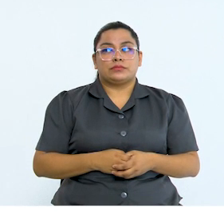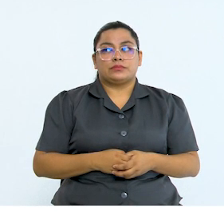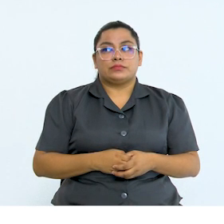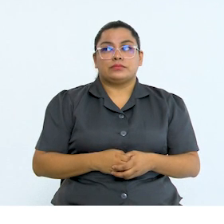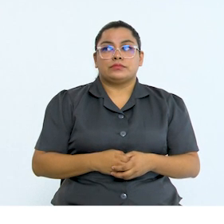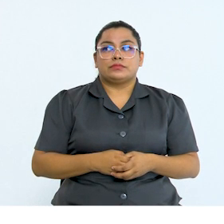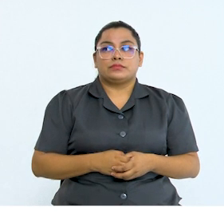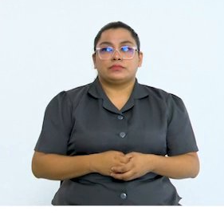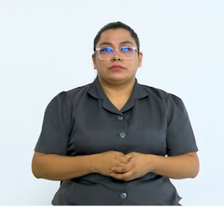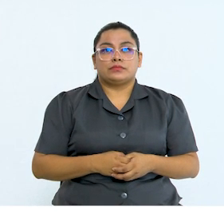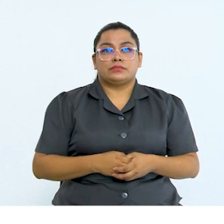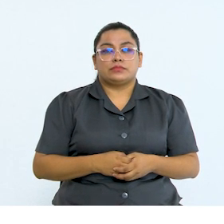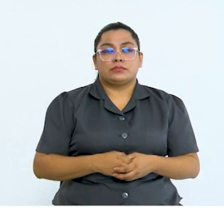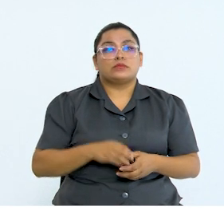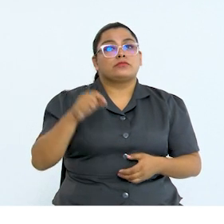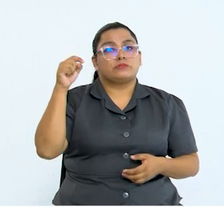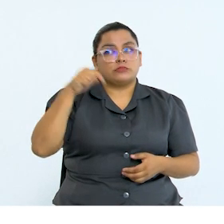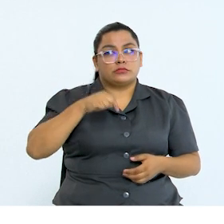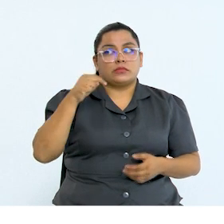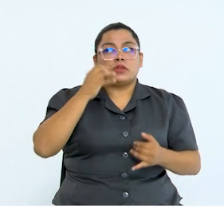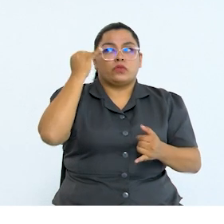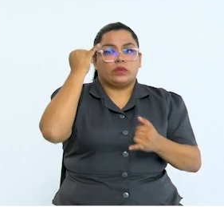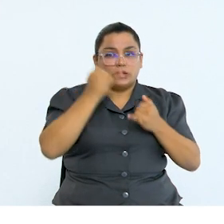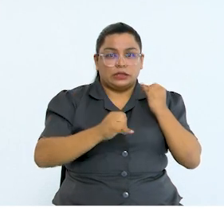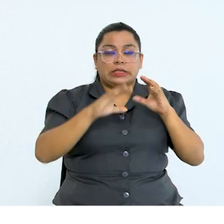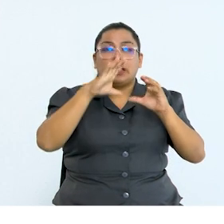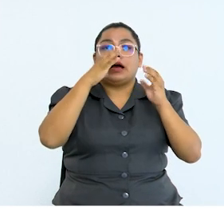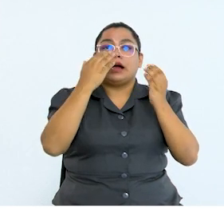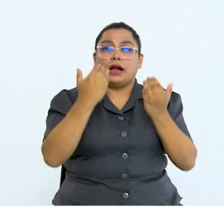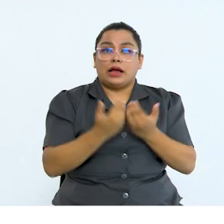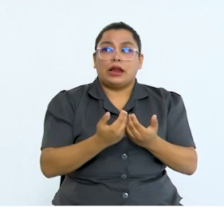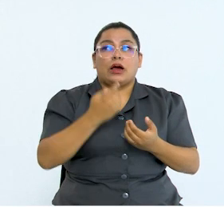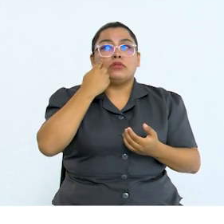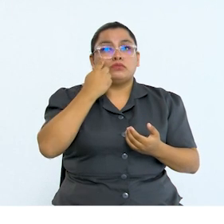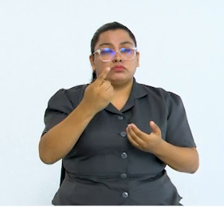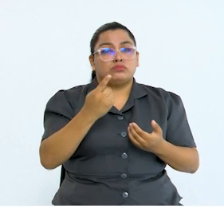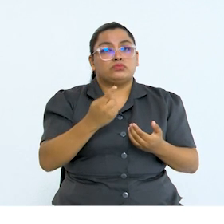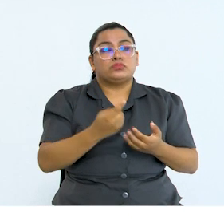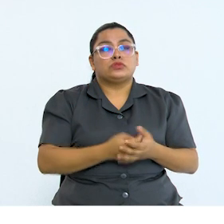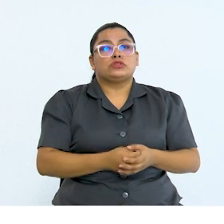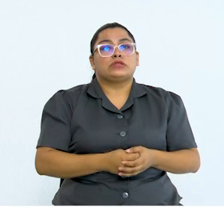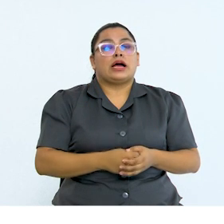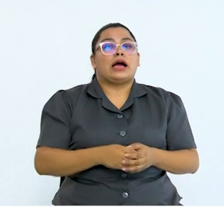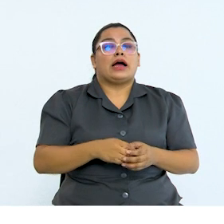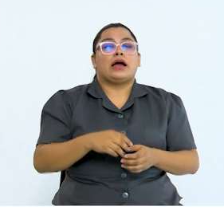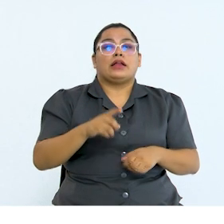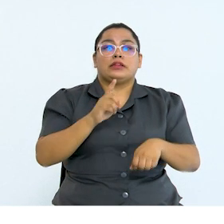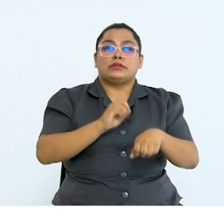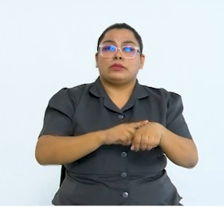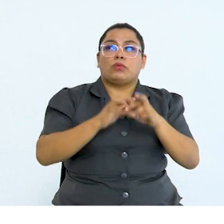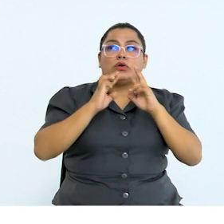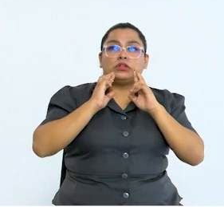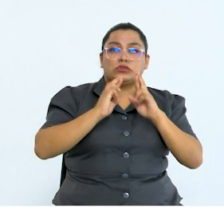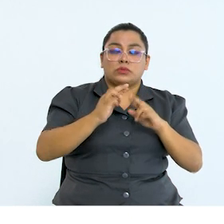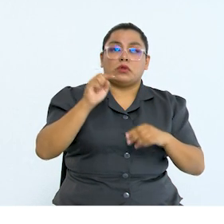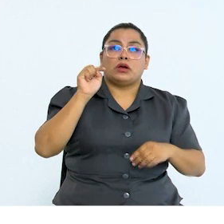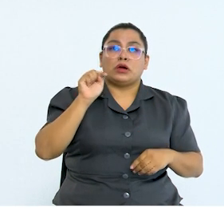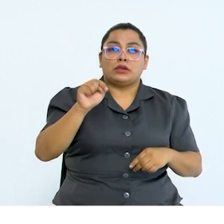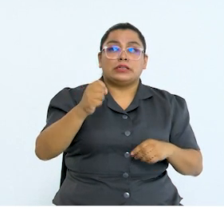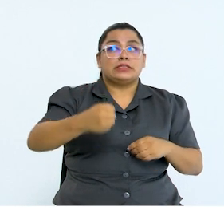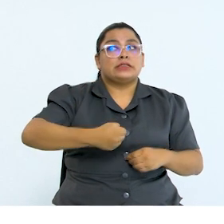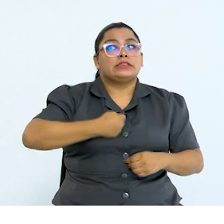Ahora, para finalizar la clase, pasamos a la sección Resuelve. Acá es importante que los